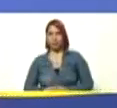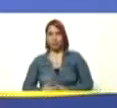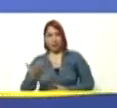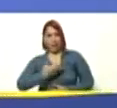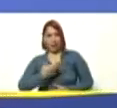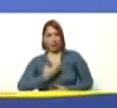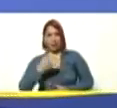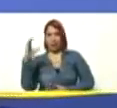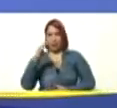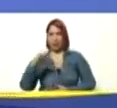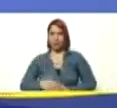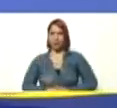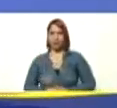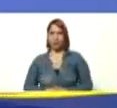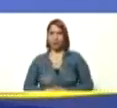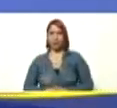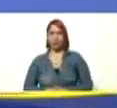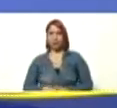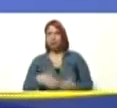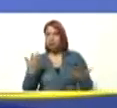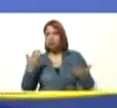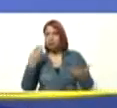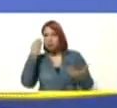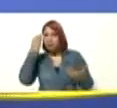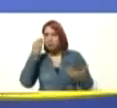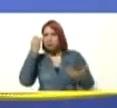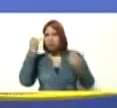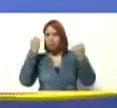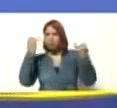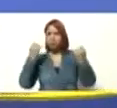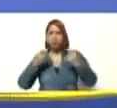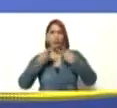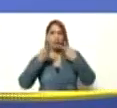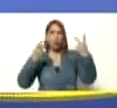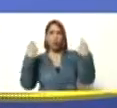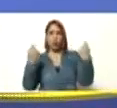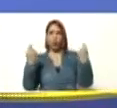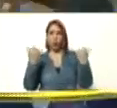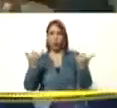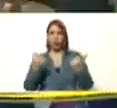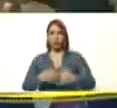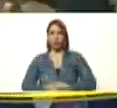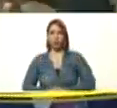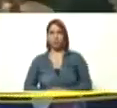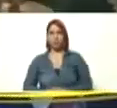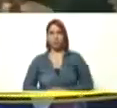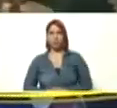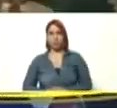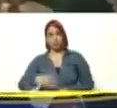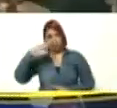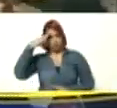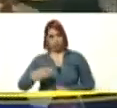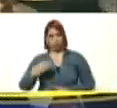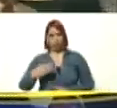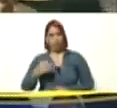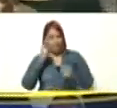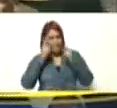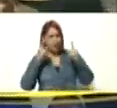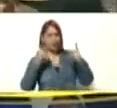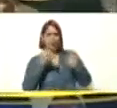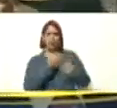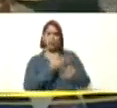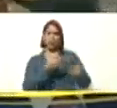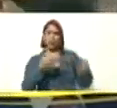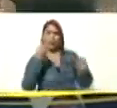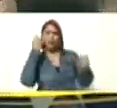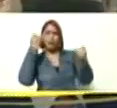de Caracas. ¿Qué te parece? En cadena nacional. Mi comandante, me parece una extraordinaria